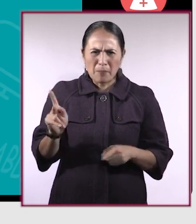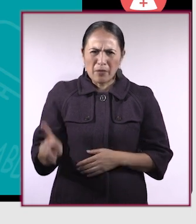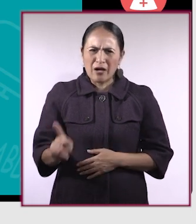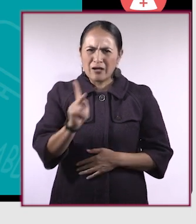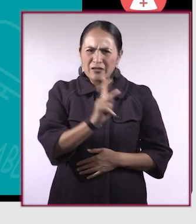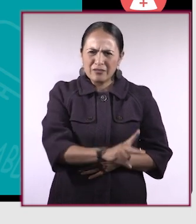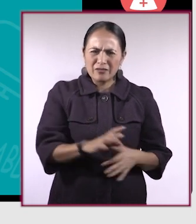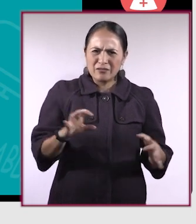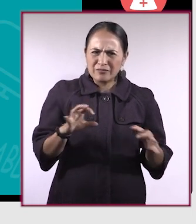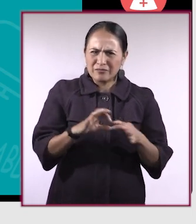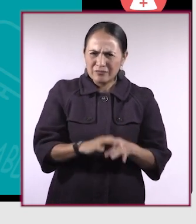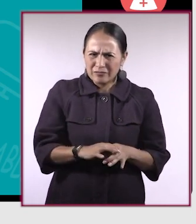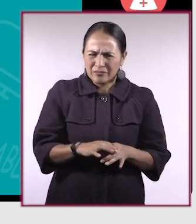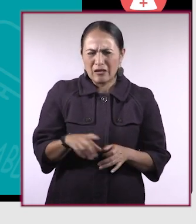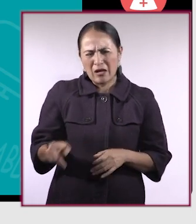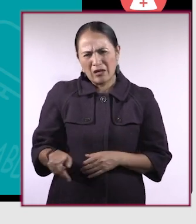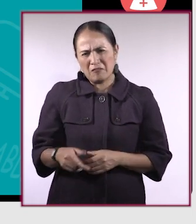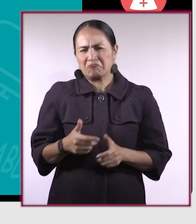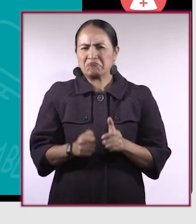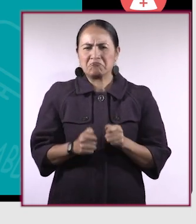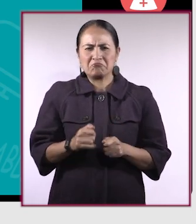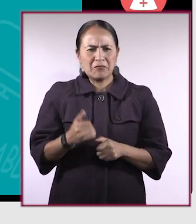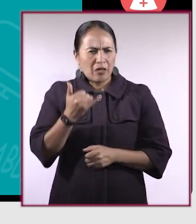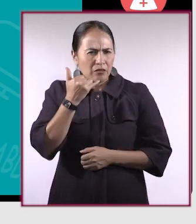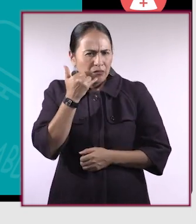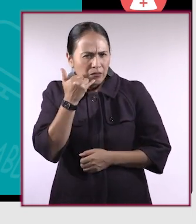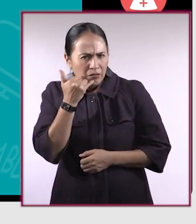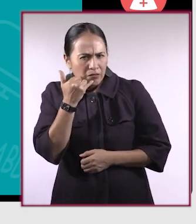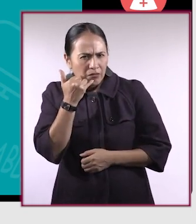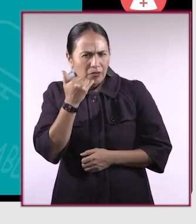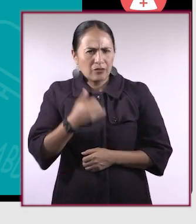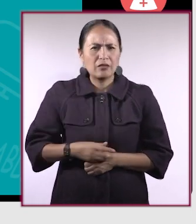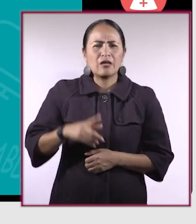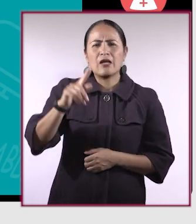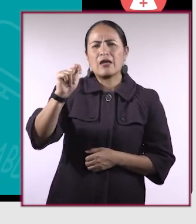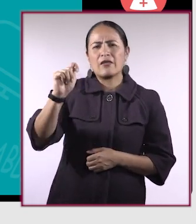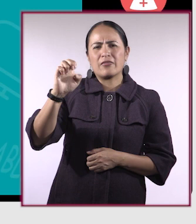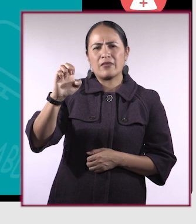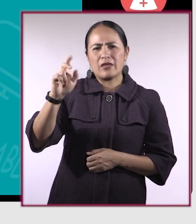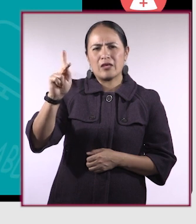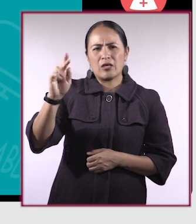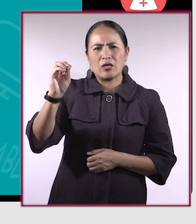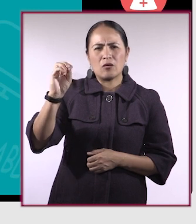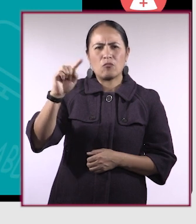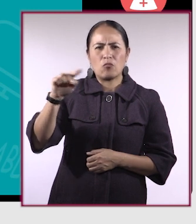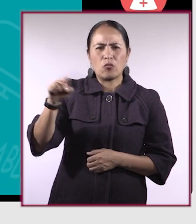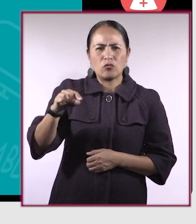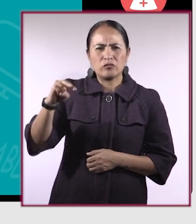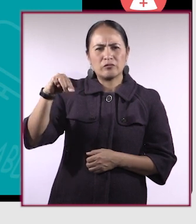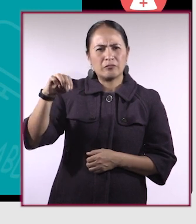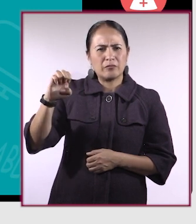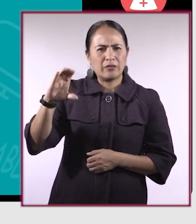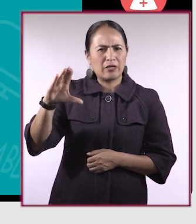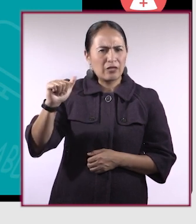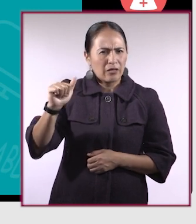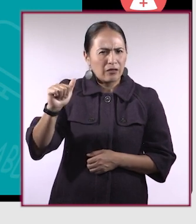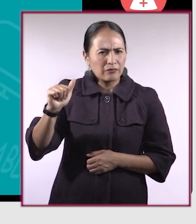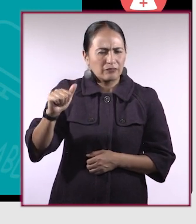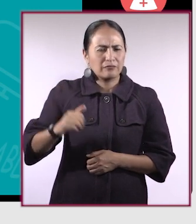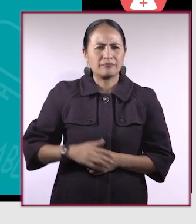entre aparato, entre el auricular, digamos, y el aparato como tal, pues le llamamos teposmecat, ¿sí?